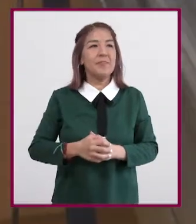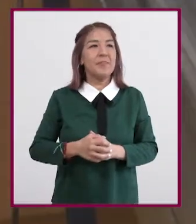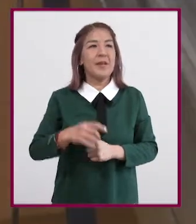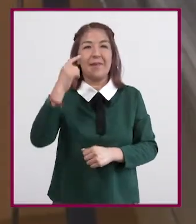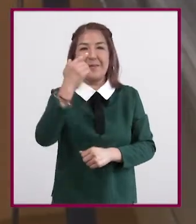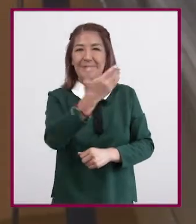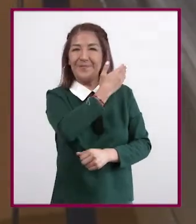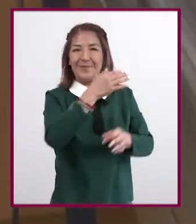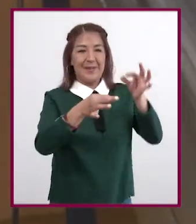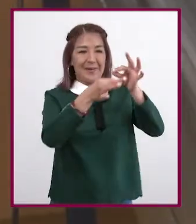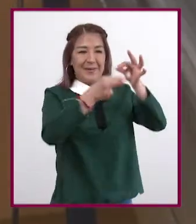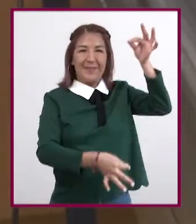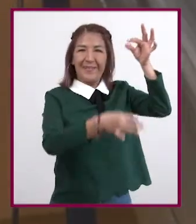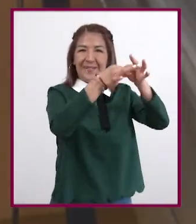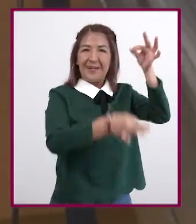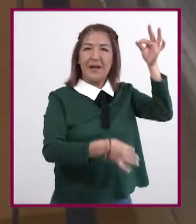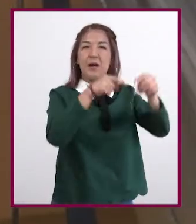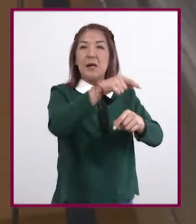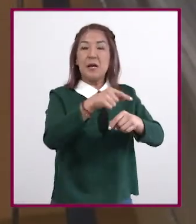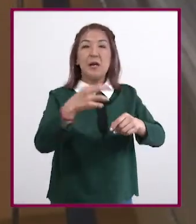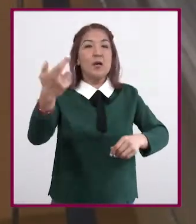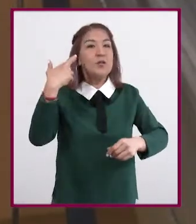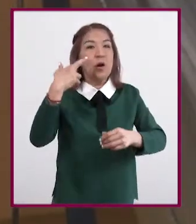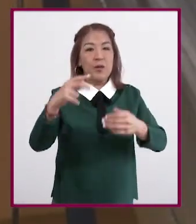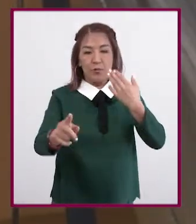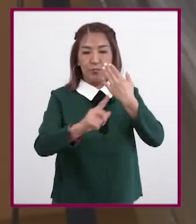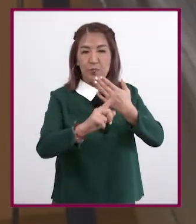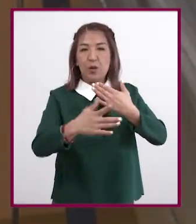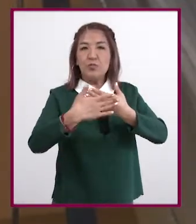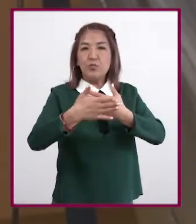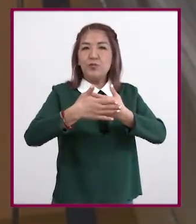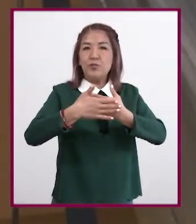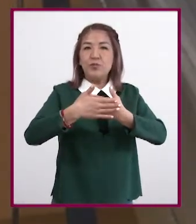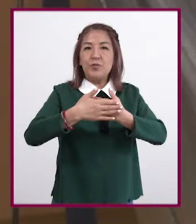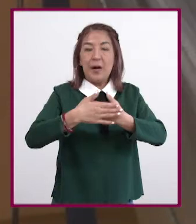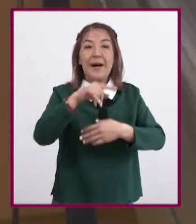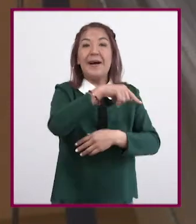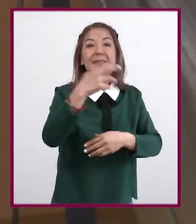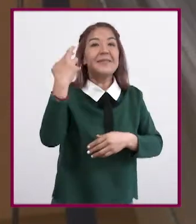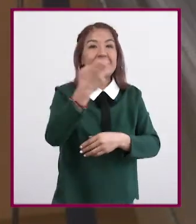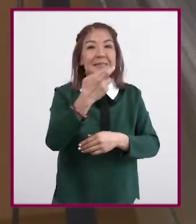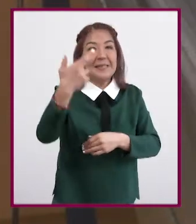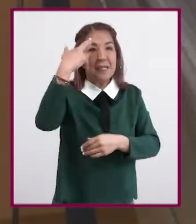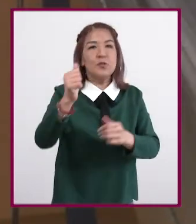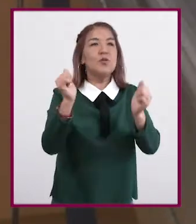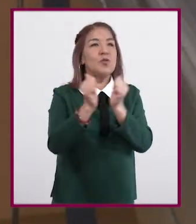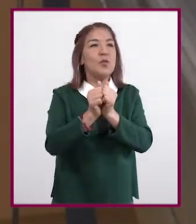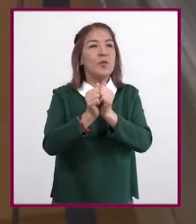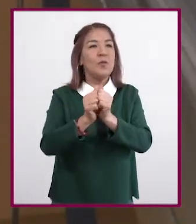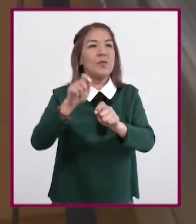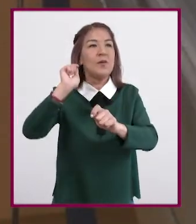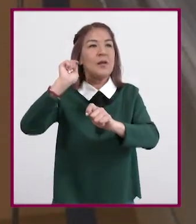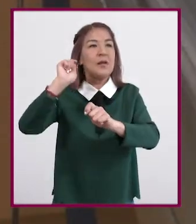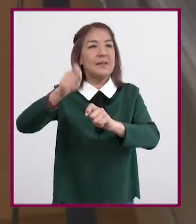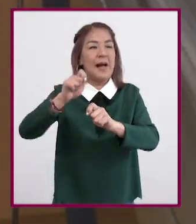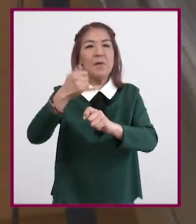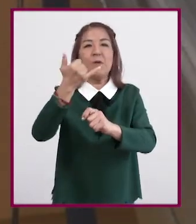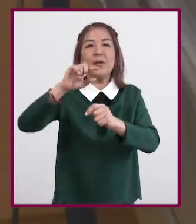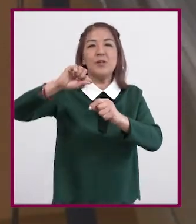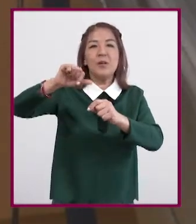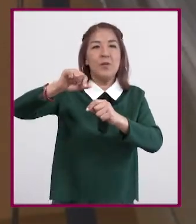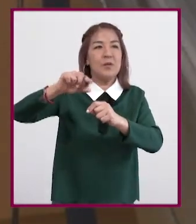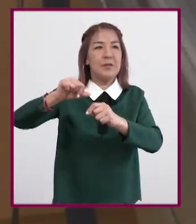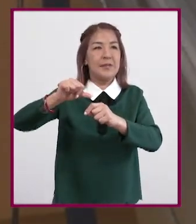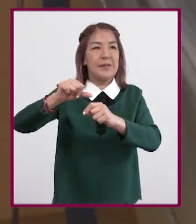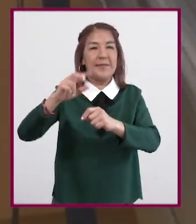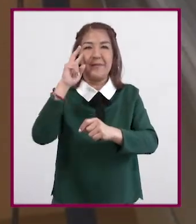varillas, vibran y es la que provoca el sonido, y estas varillas también se afinan a partir de estos clavos que vemos, estos tornillos que vemos aquí. Y